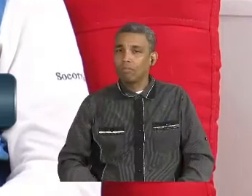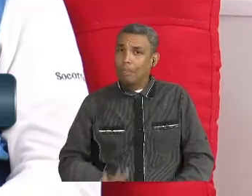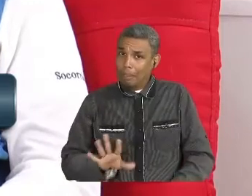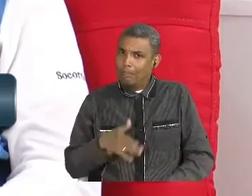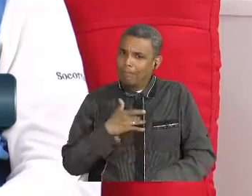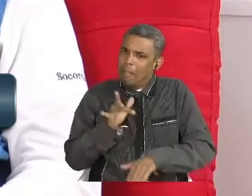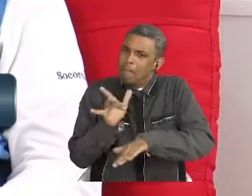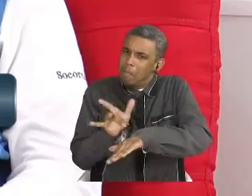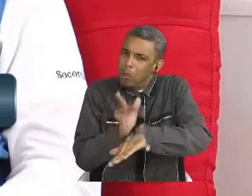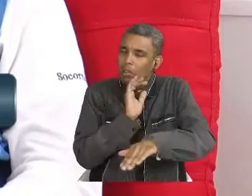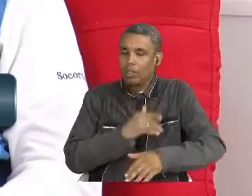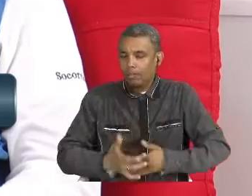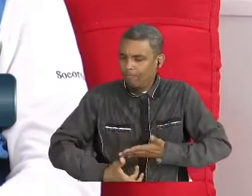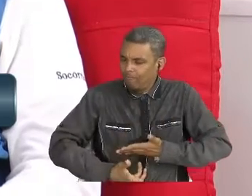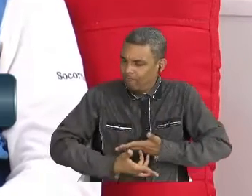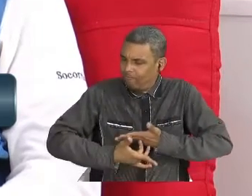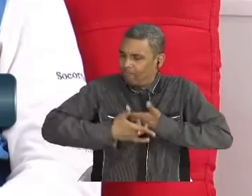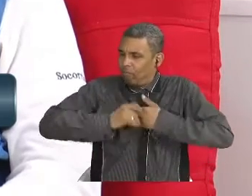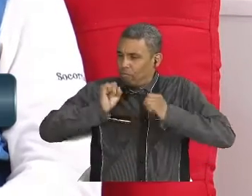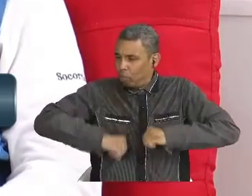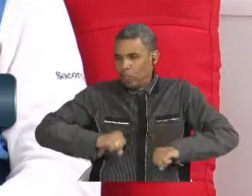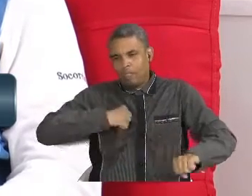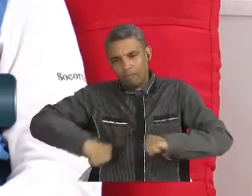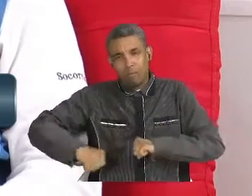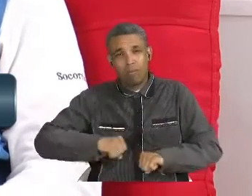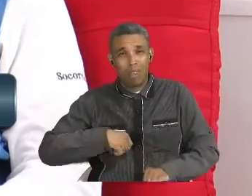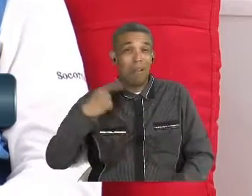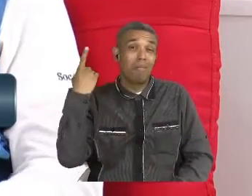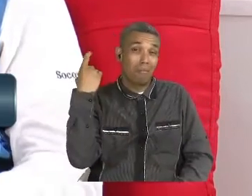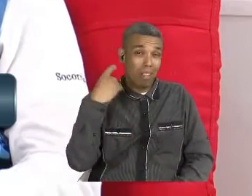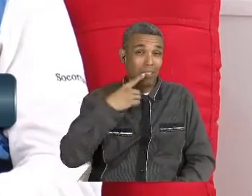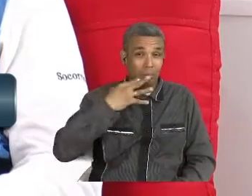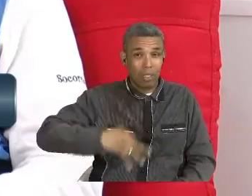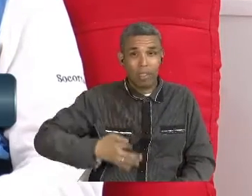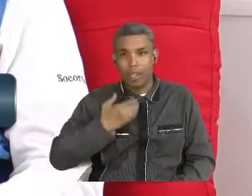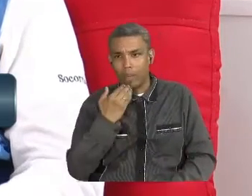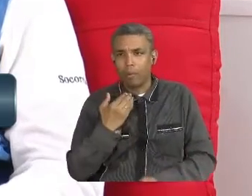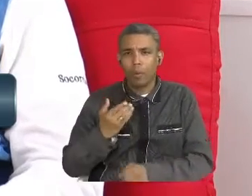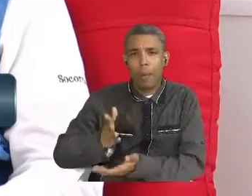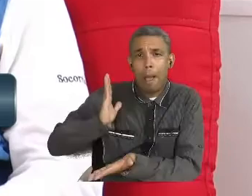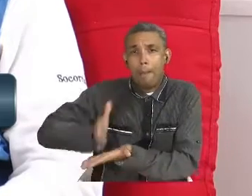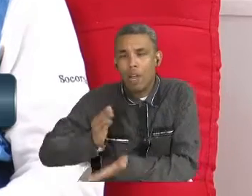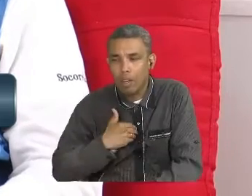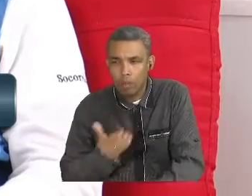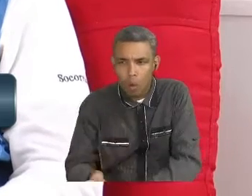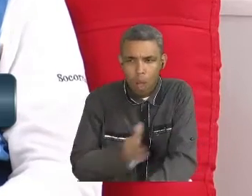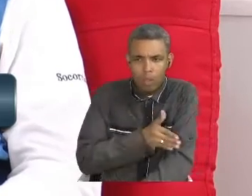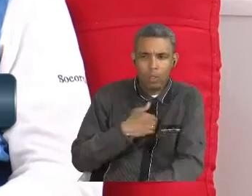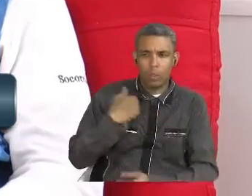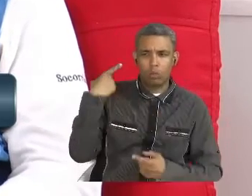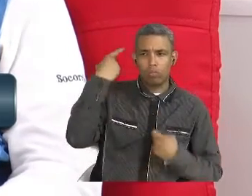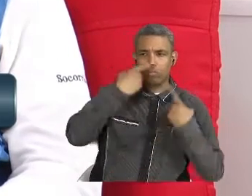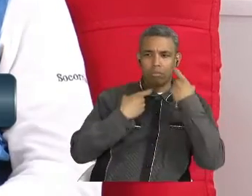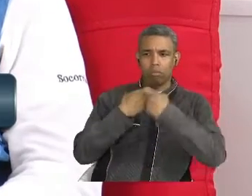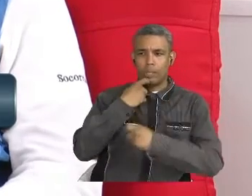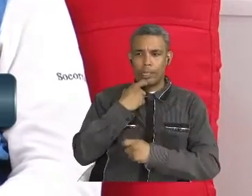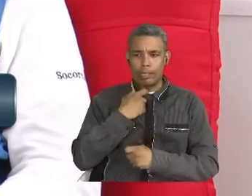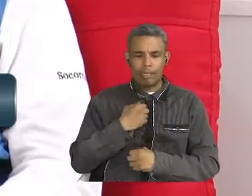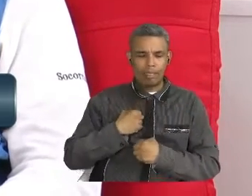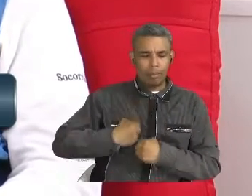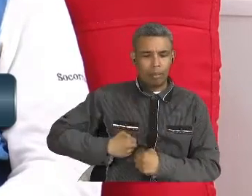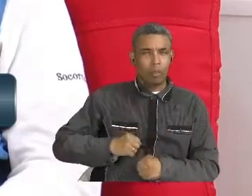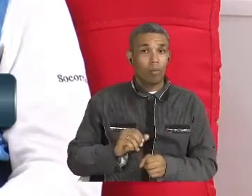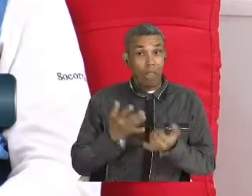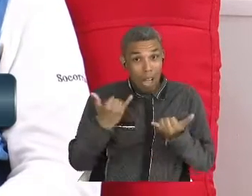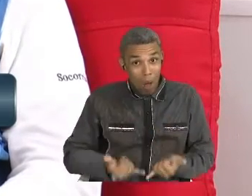la prevención, crear esa cultura, porque nos falta mucho en prevenir para evitar que estas cosas no sucedan, que todos nos coloquemos la mano en el